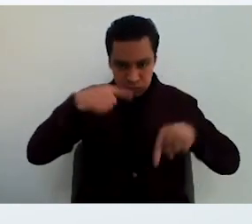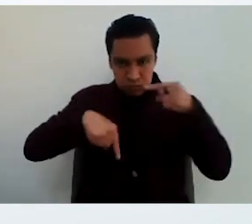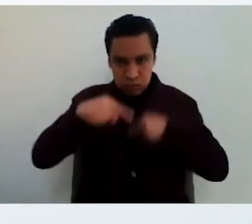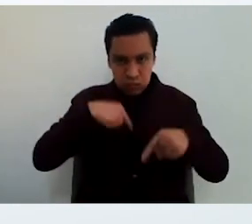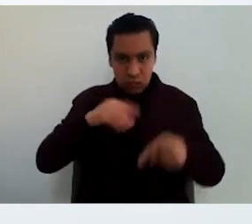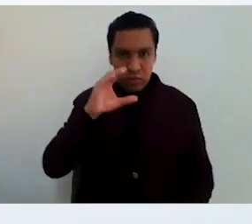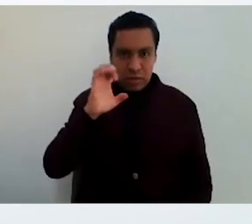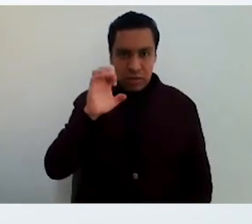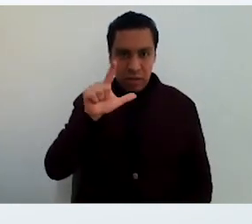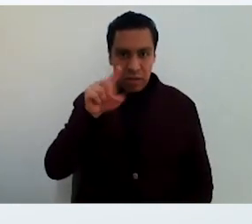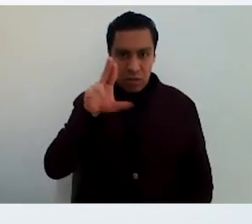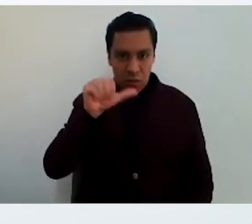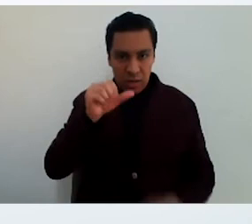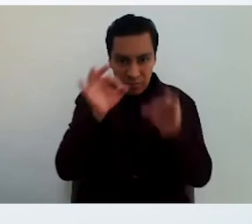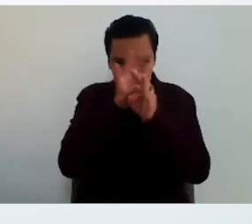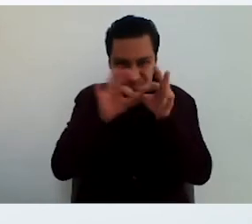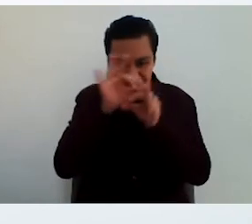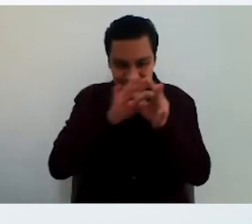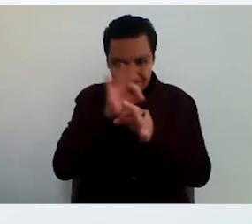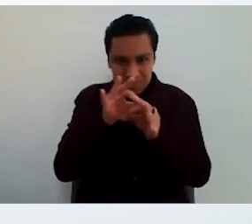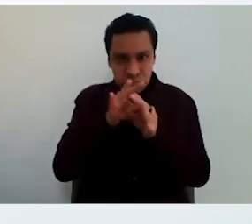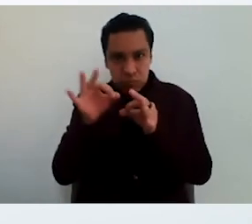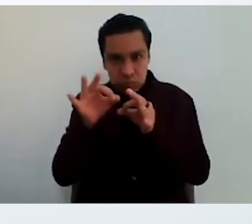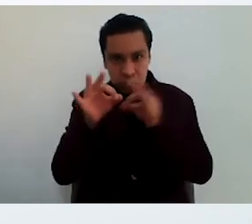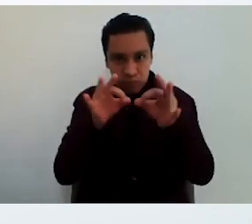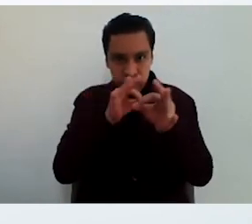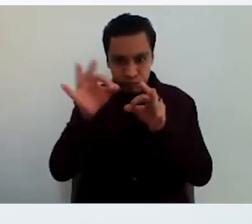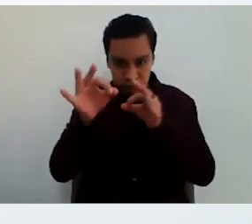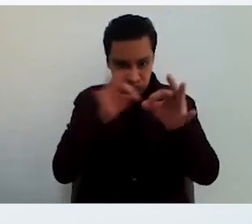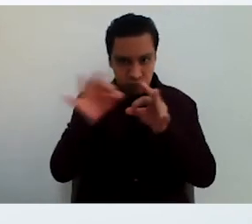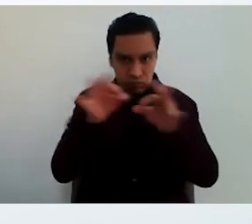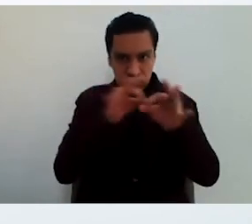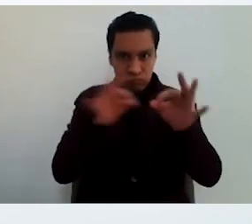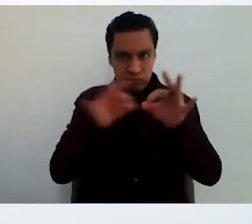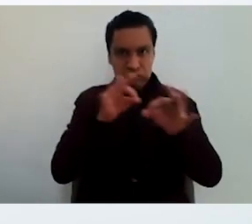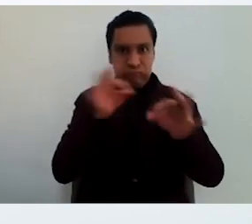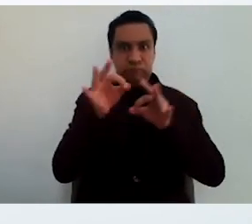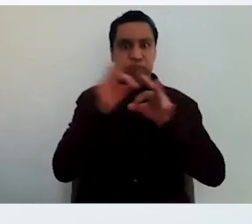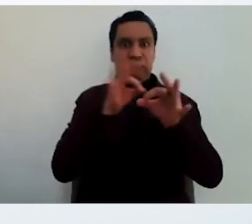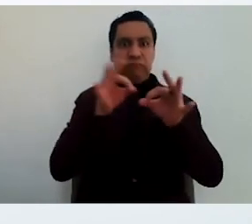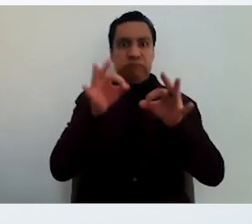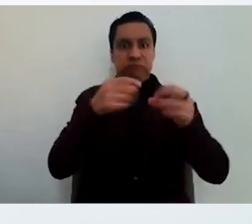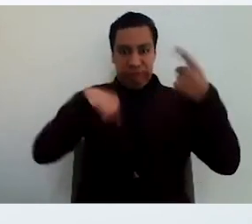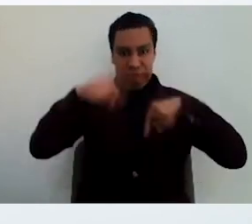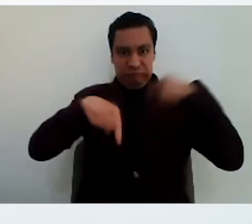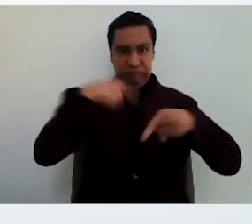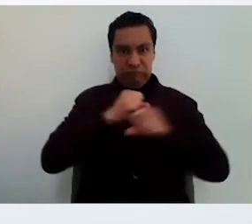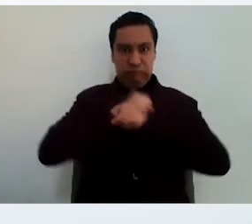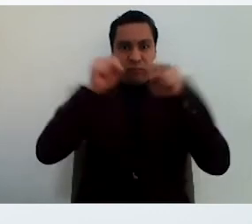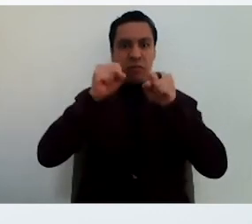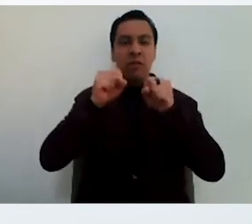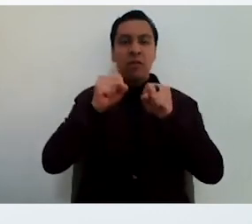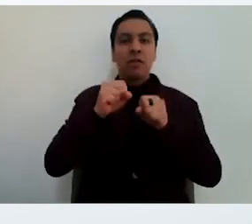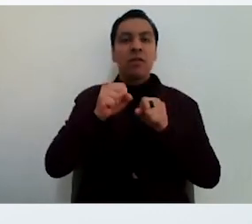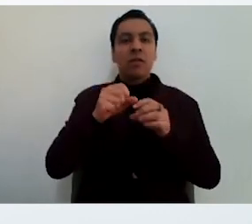es para reproducirse. Empieza inmediatamente a replicarse y se sigue replicando y replicando hasta que hace reventar esa célula